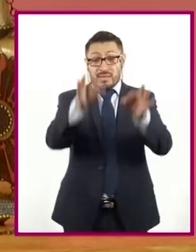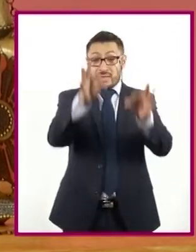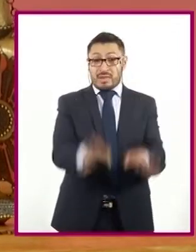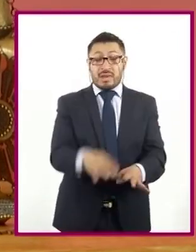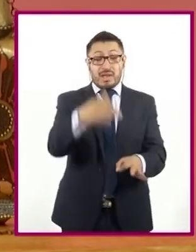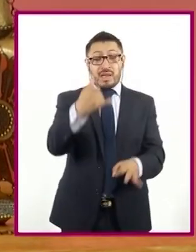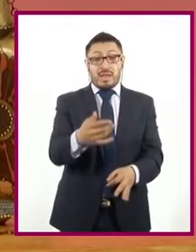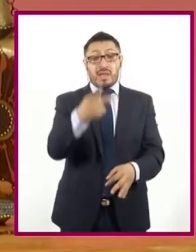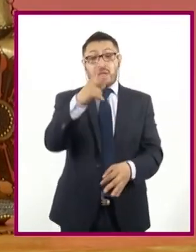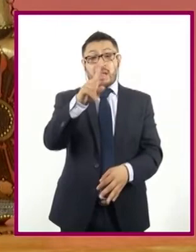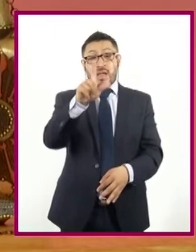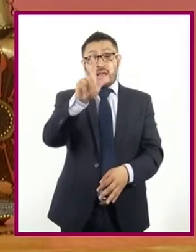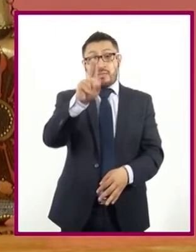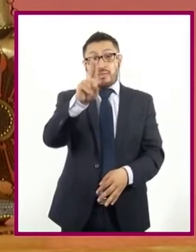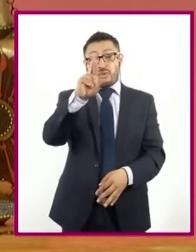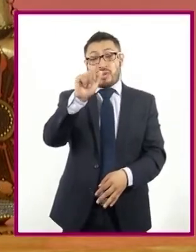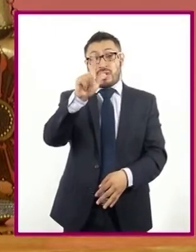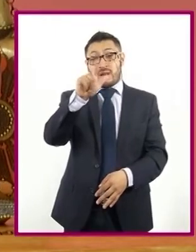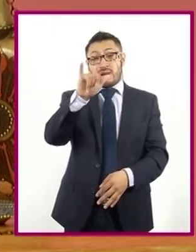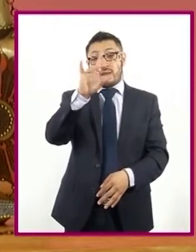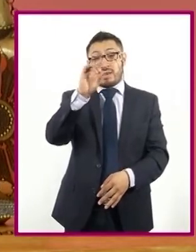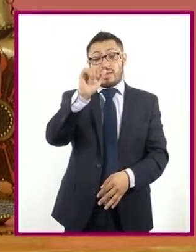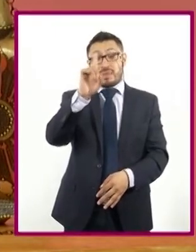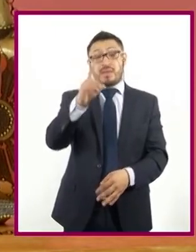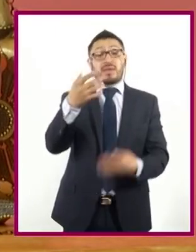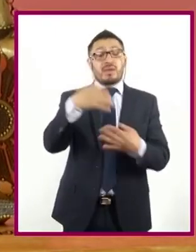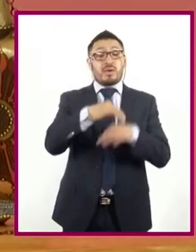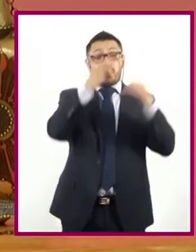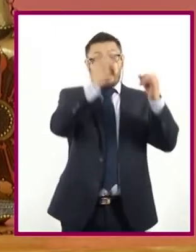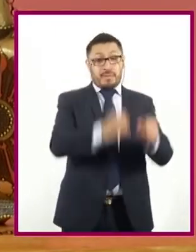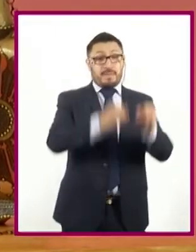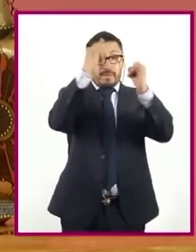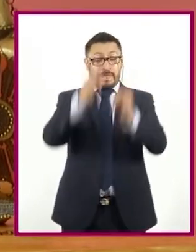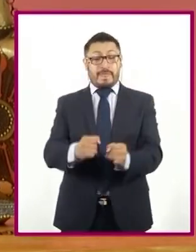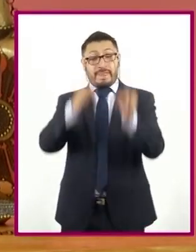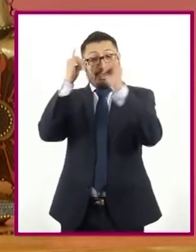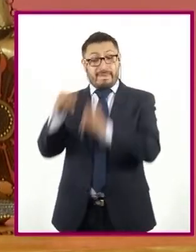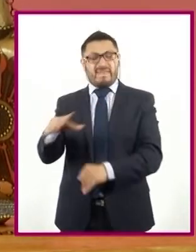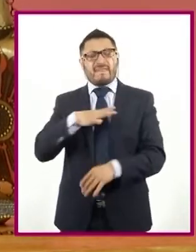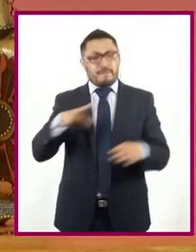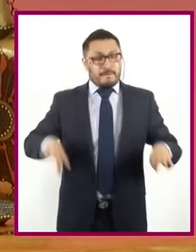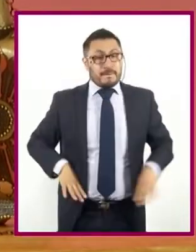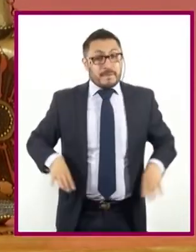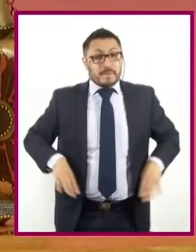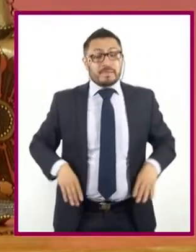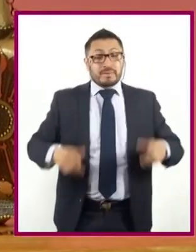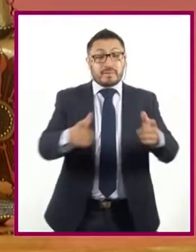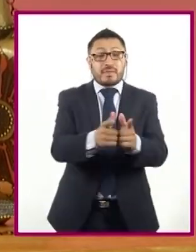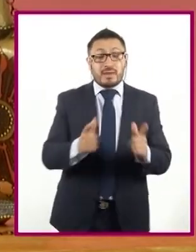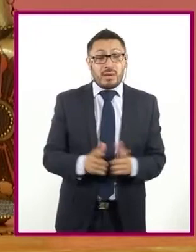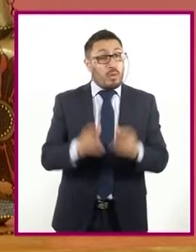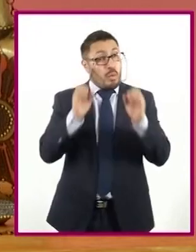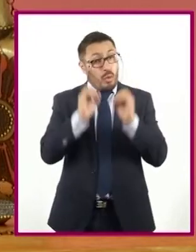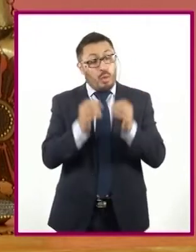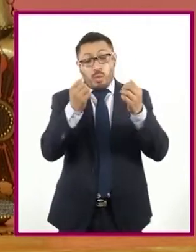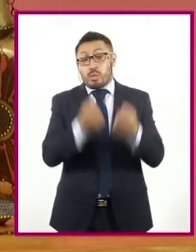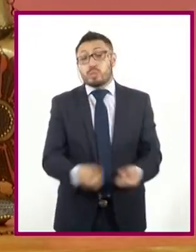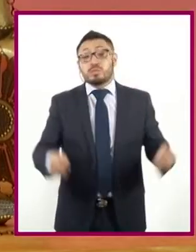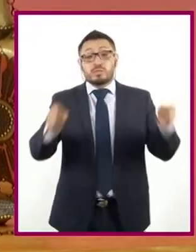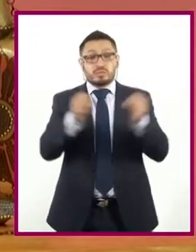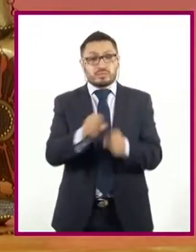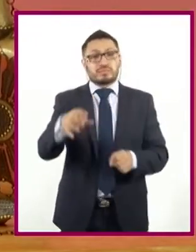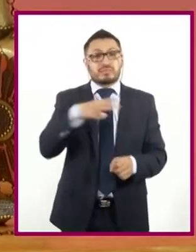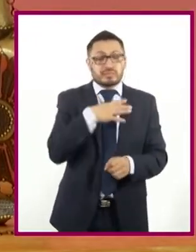y la pluralidad de las identidades que caracterizan los grupos y las sociedades que